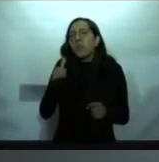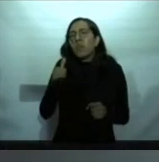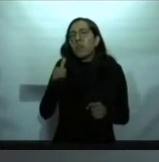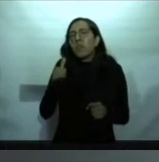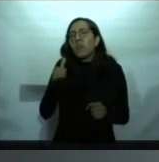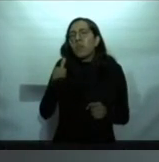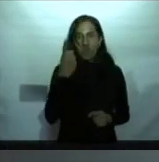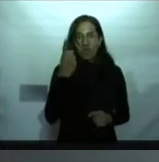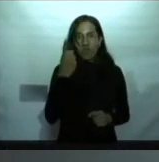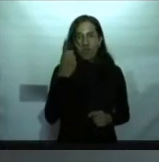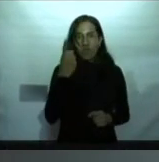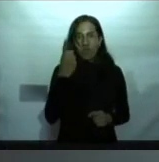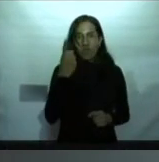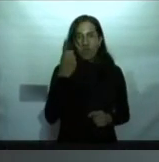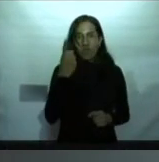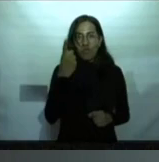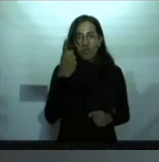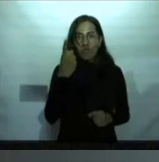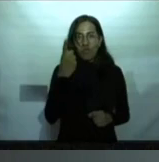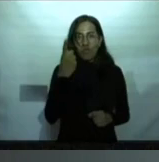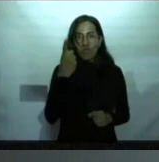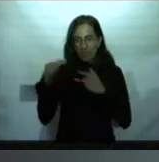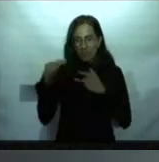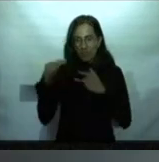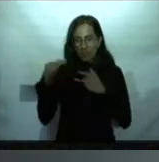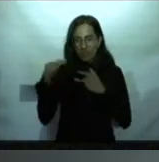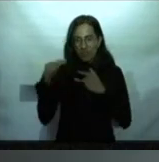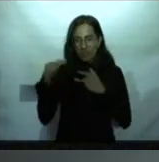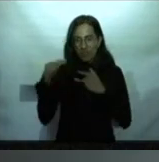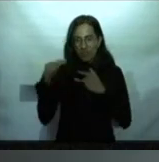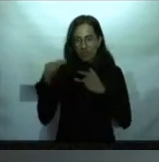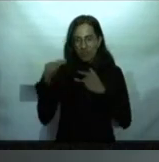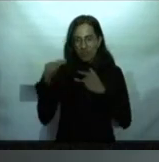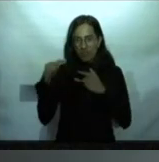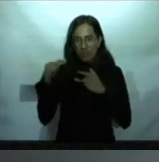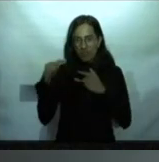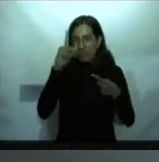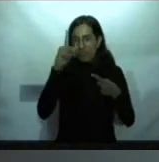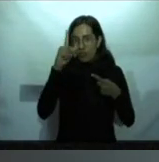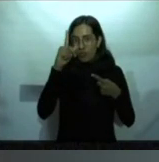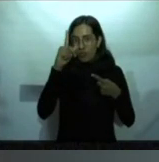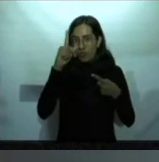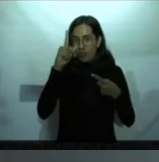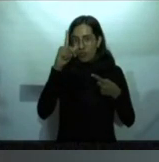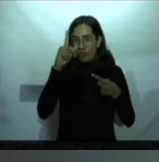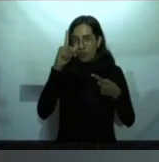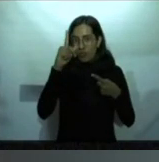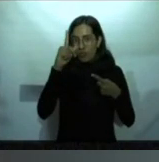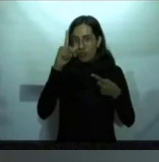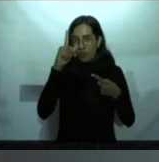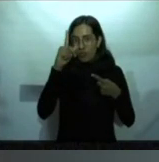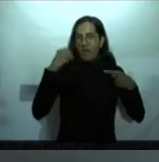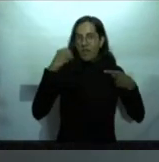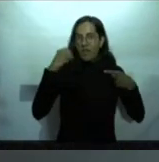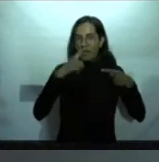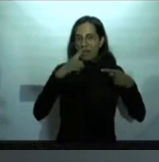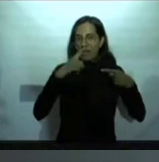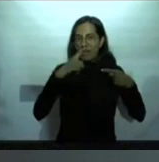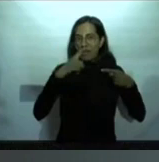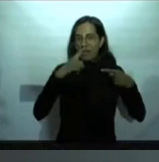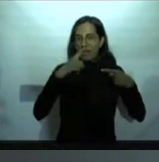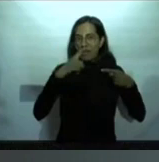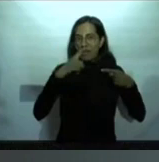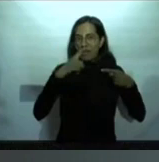carreteras. Una carretera de Tuxtepec a Oaxaca. Ya se hizo de